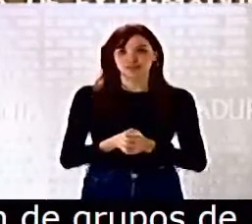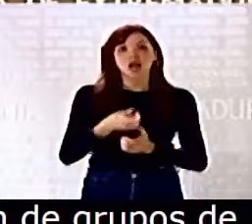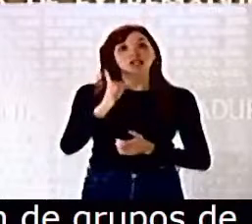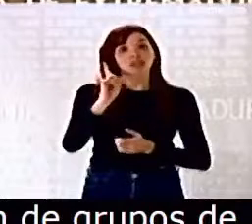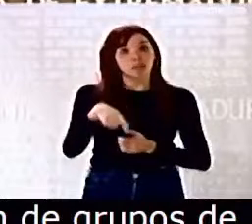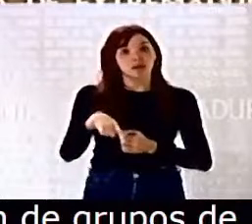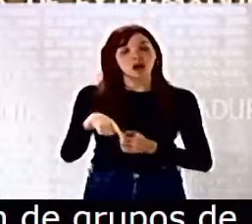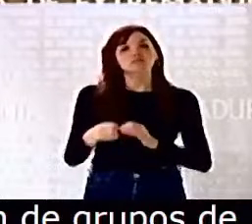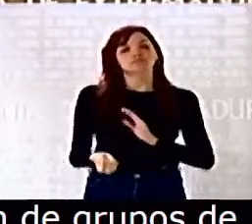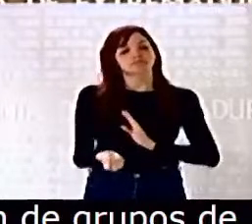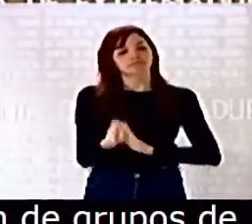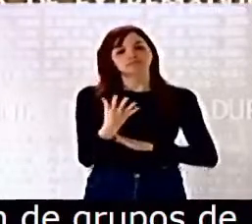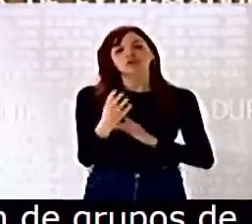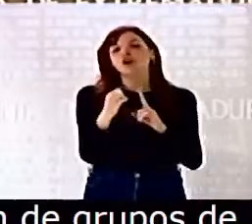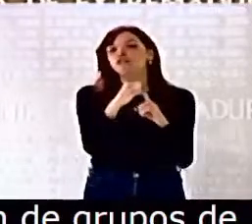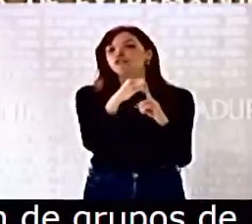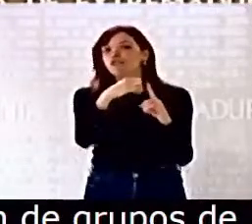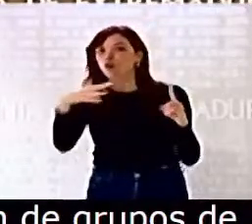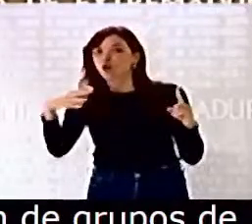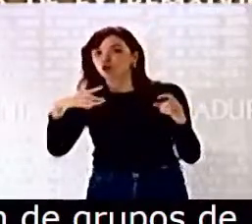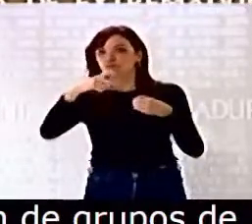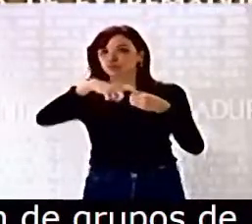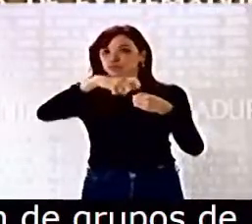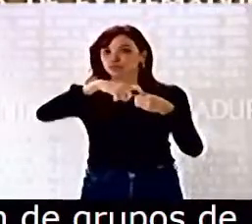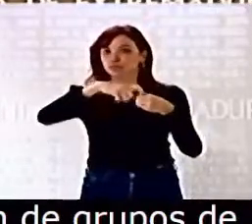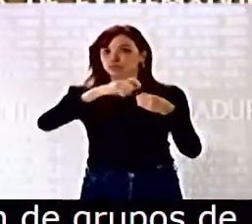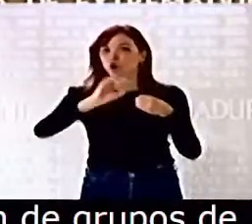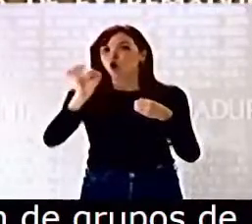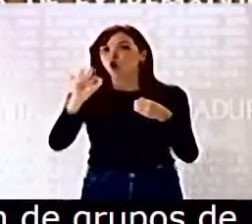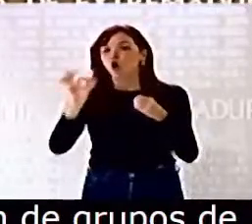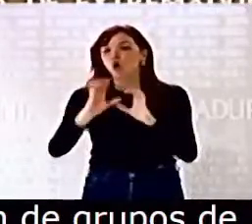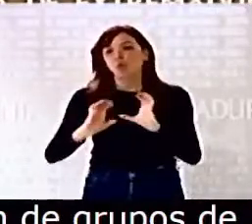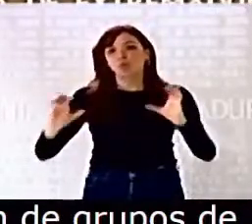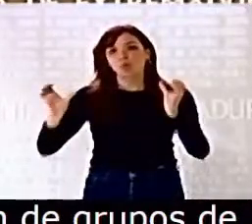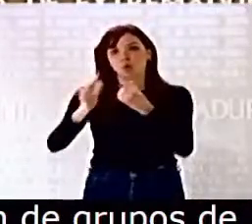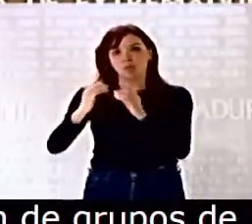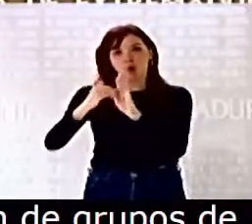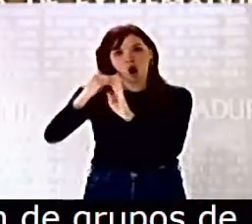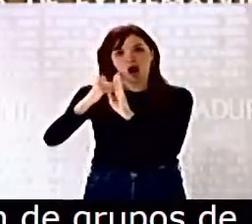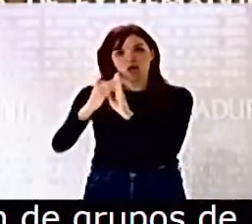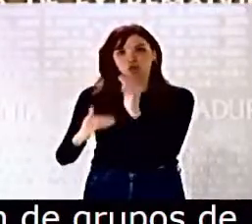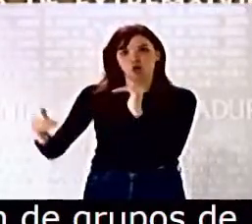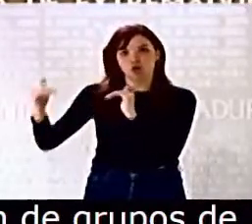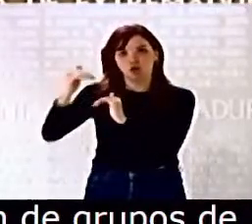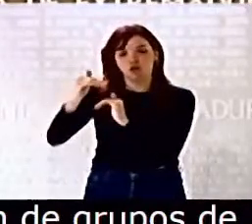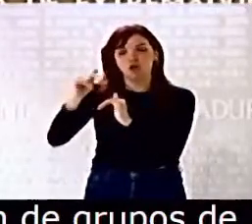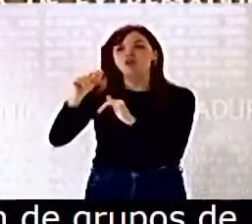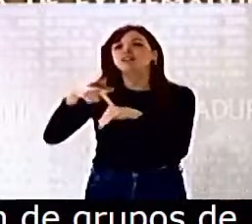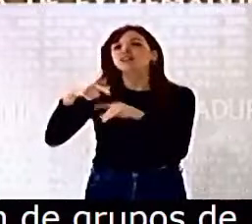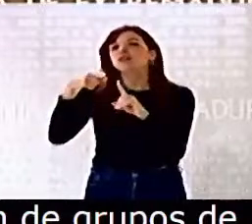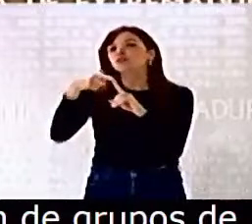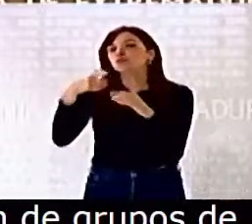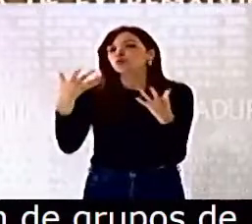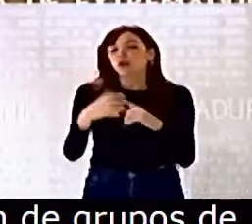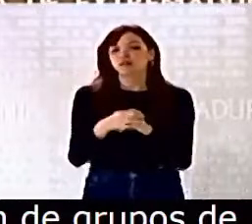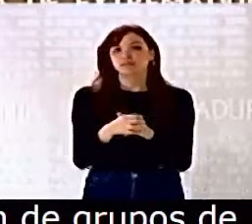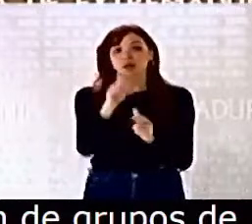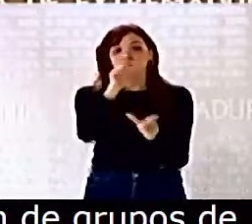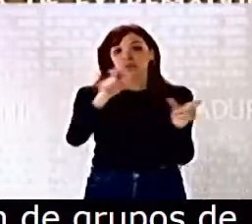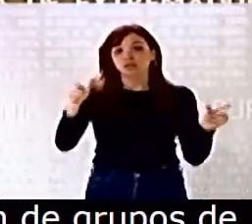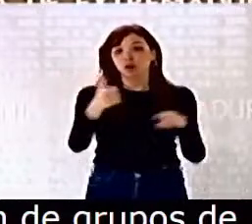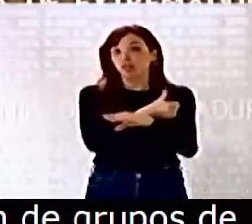de participación y grupos de alto nivel para fomentar el diálogo con la sociedad civil y con